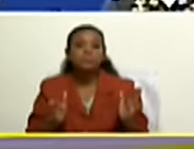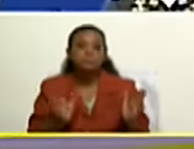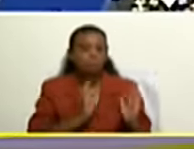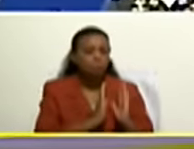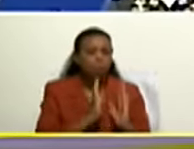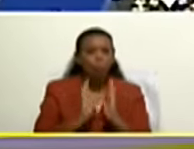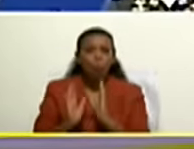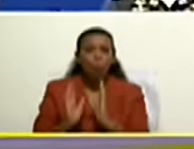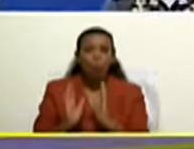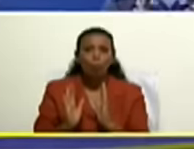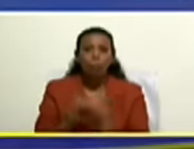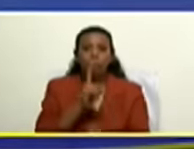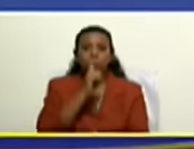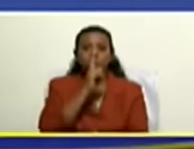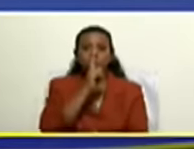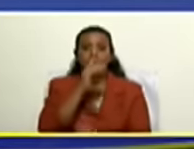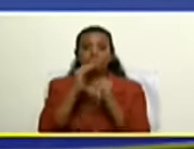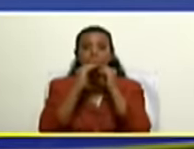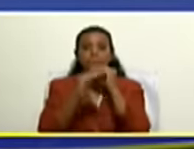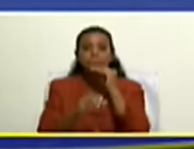No podíamos quedarnos callados,